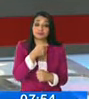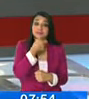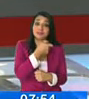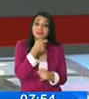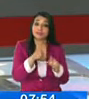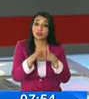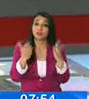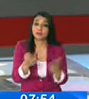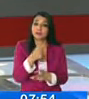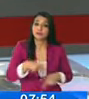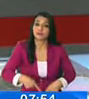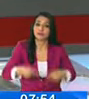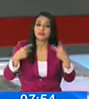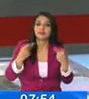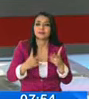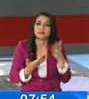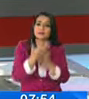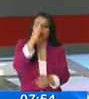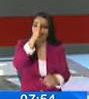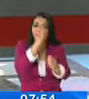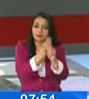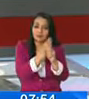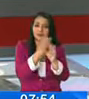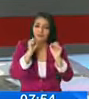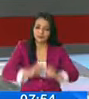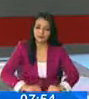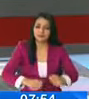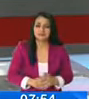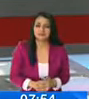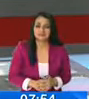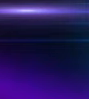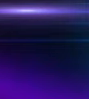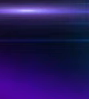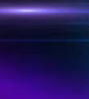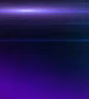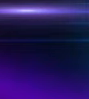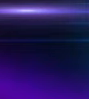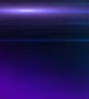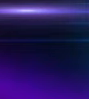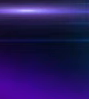su trayectoria y sus nuevas aspiraciones en el atletismo. ¿Qué dijo? A continuación.